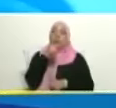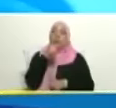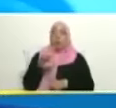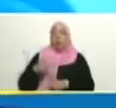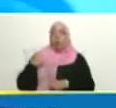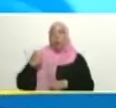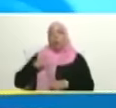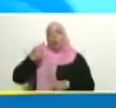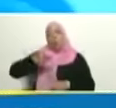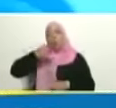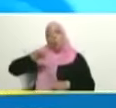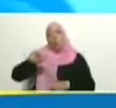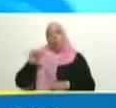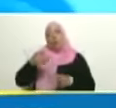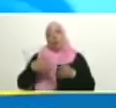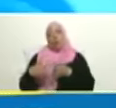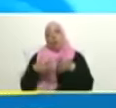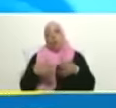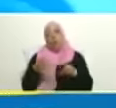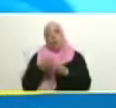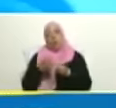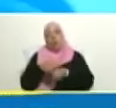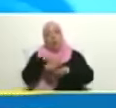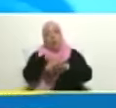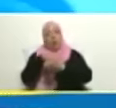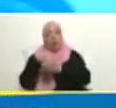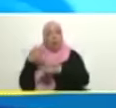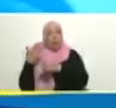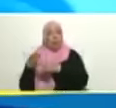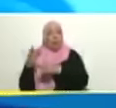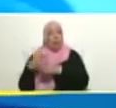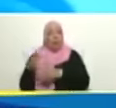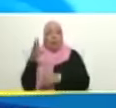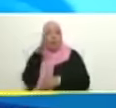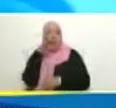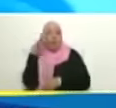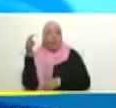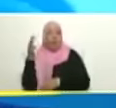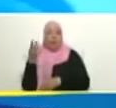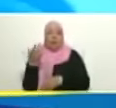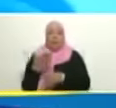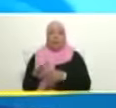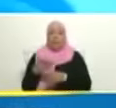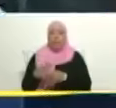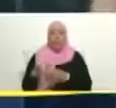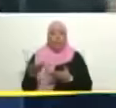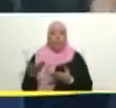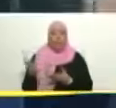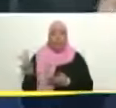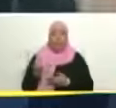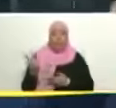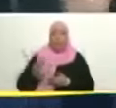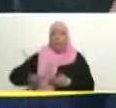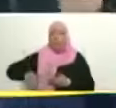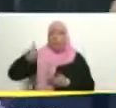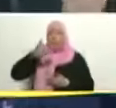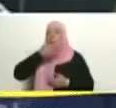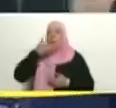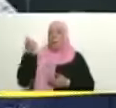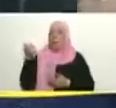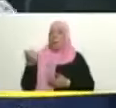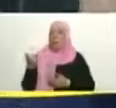cualquier policía de Estados Unidos, de Inglaterra y de donde me la ponga, de Francia, donde me la pongan. Ah, no encontrarás un